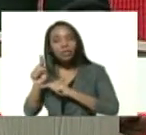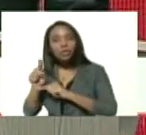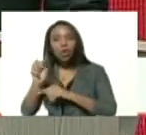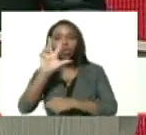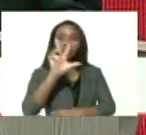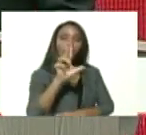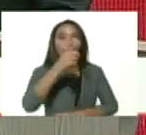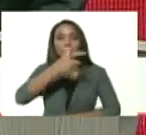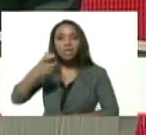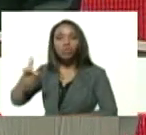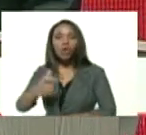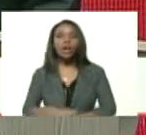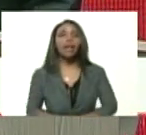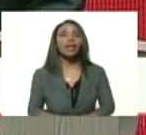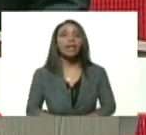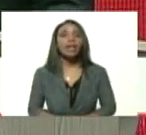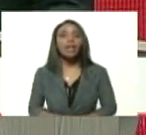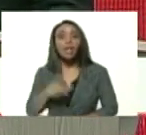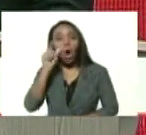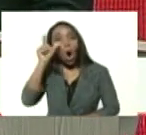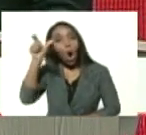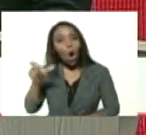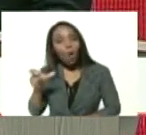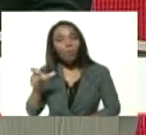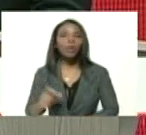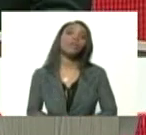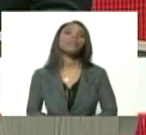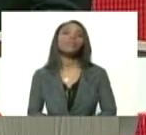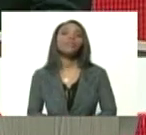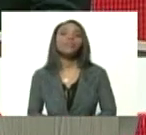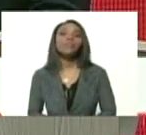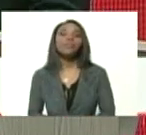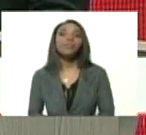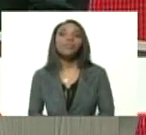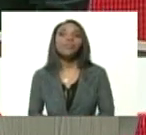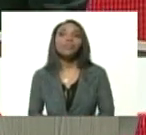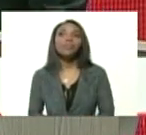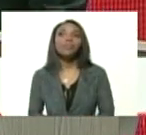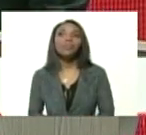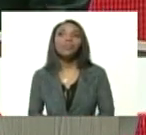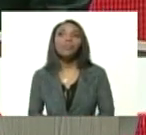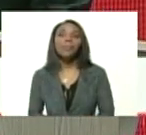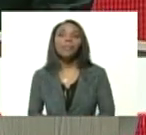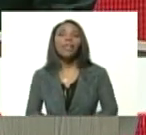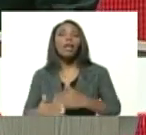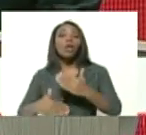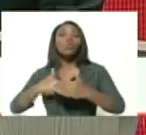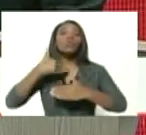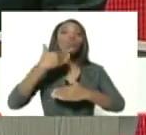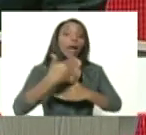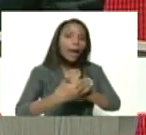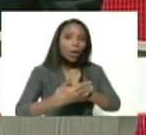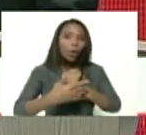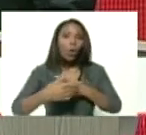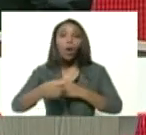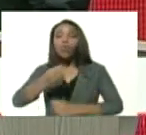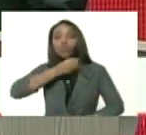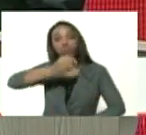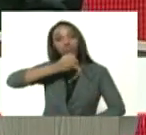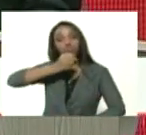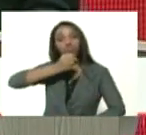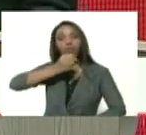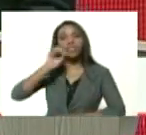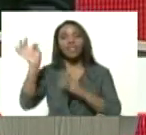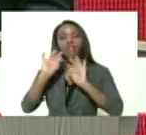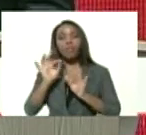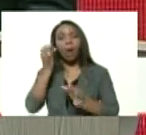tres personeros y Cliver Alcalá Cordones. Luego los periodistas, de manera